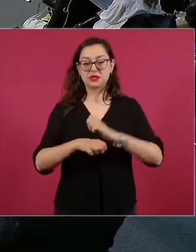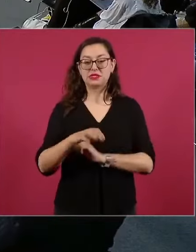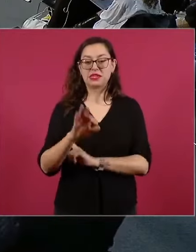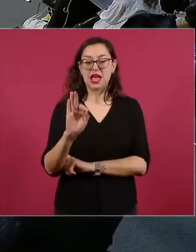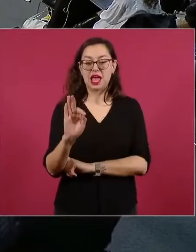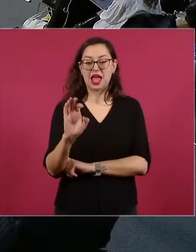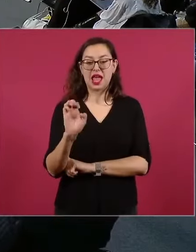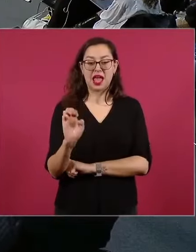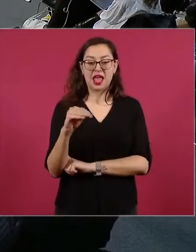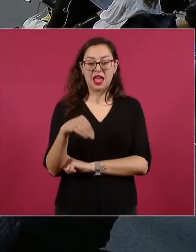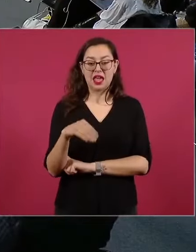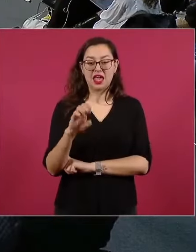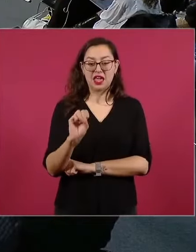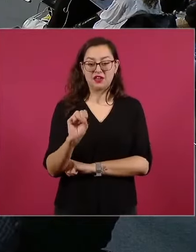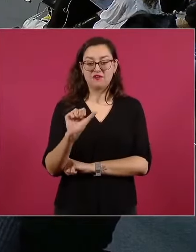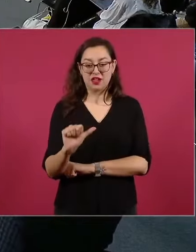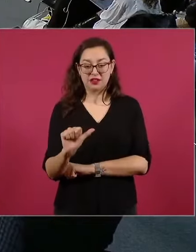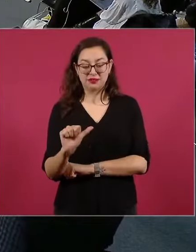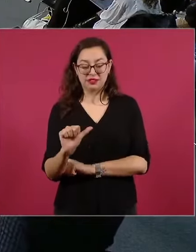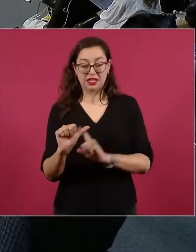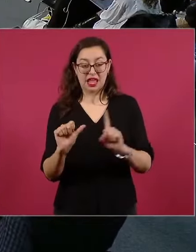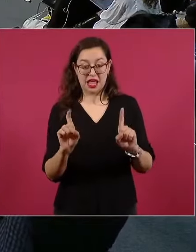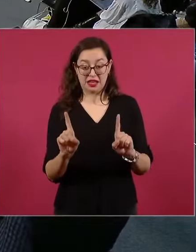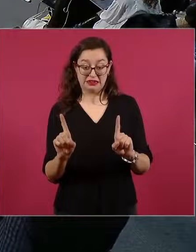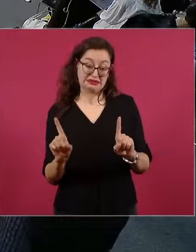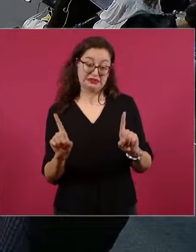son muy amigos de los del Reforma,